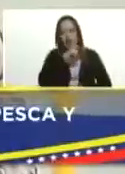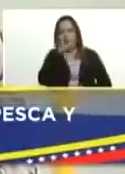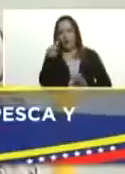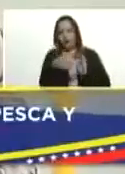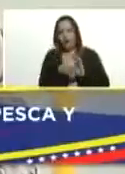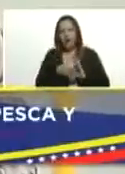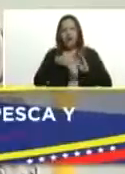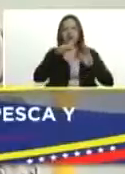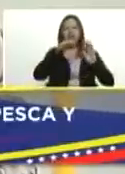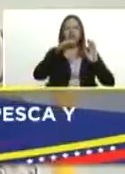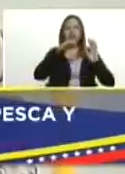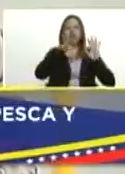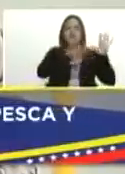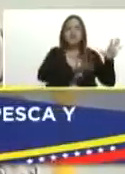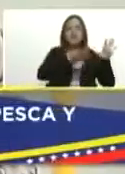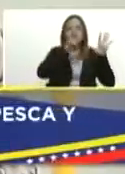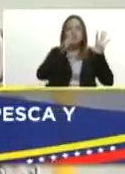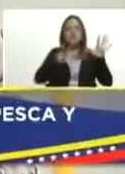1979,